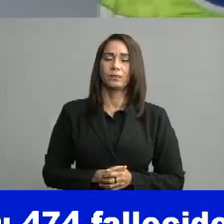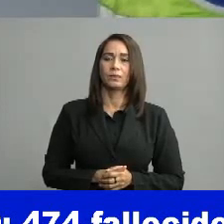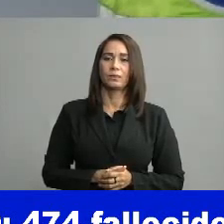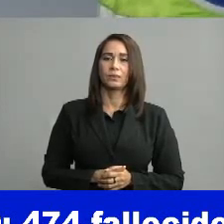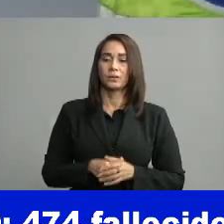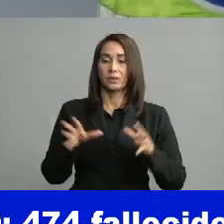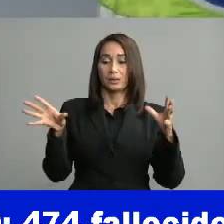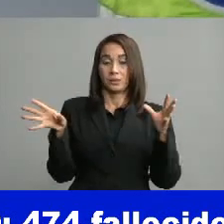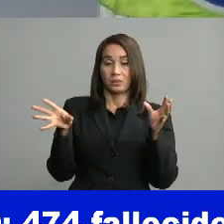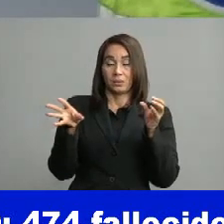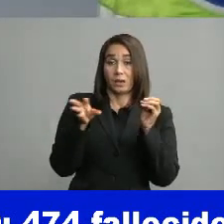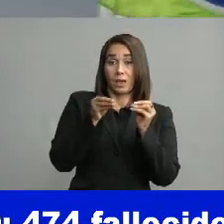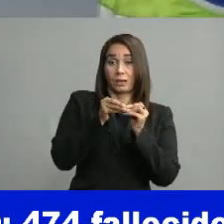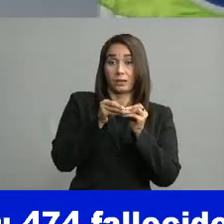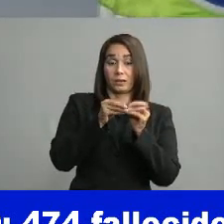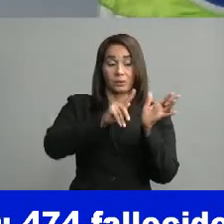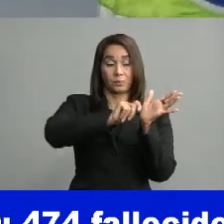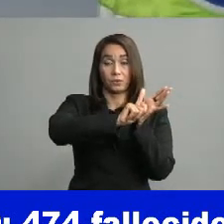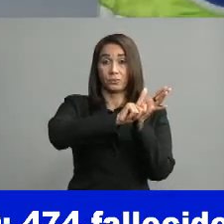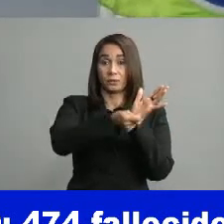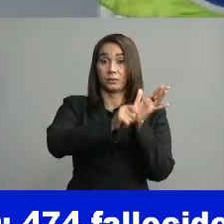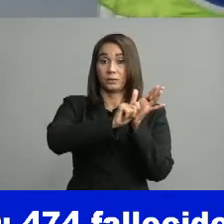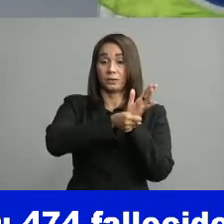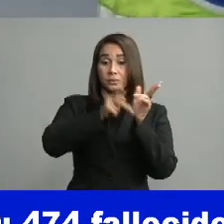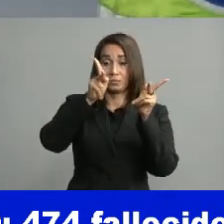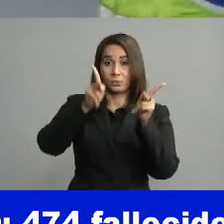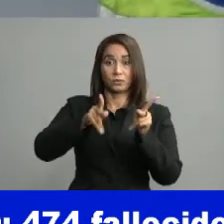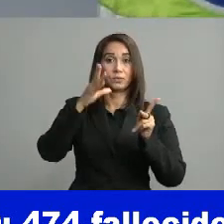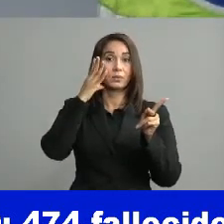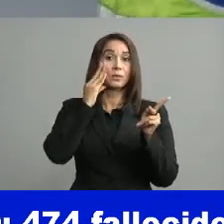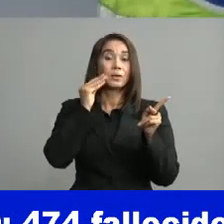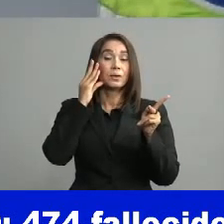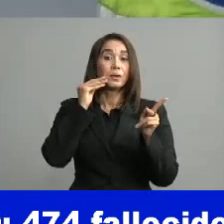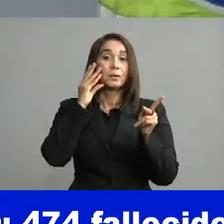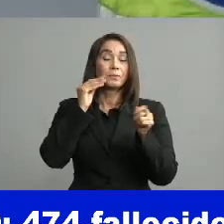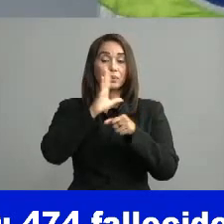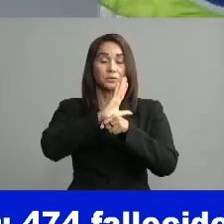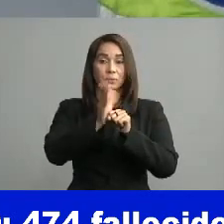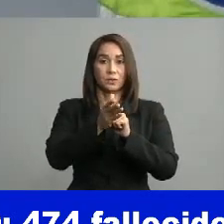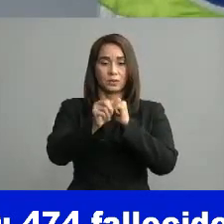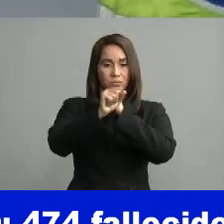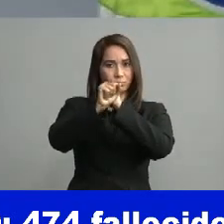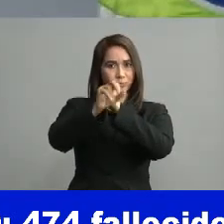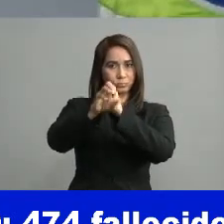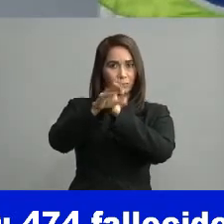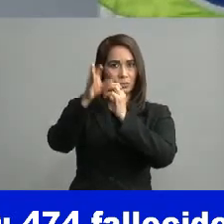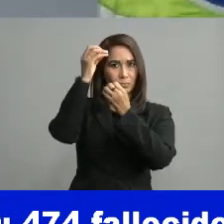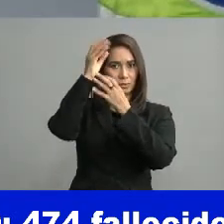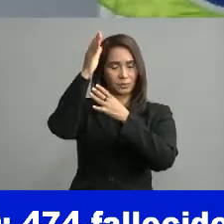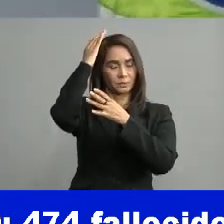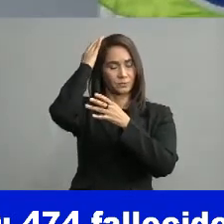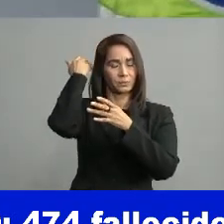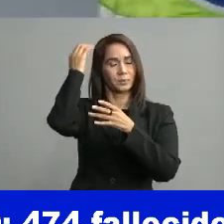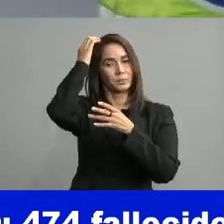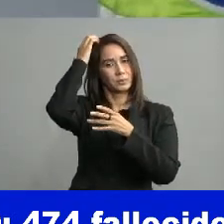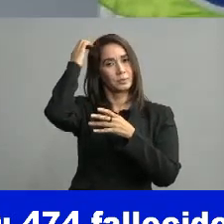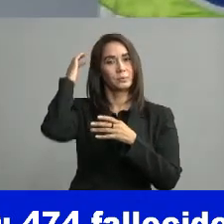agregaremos estos elementos a las ruedas de prensa que estamos